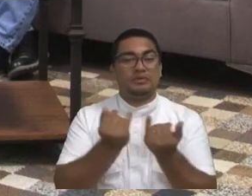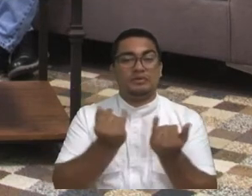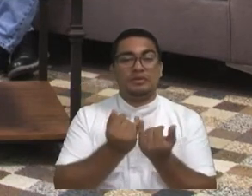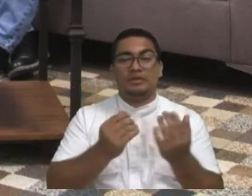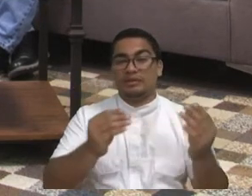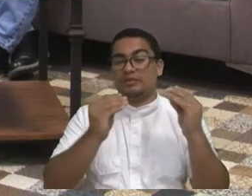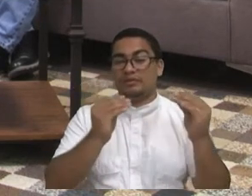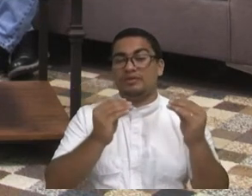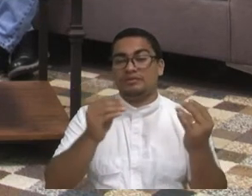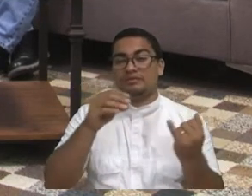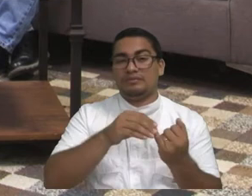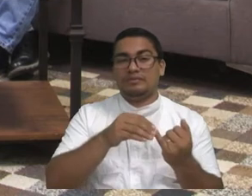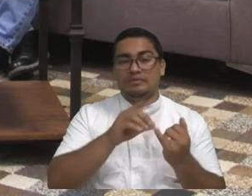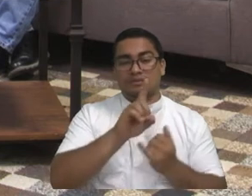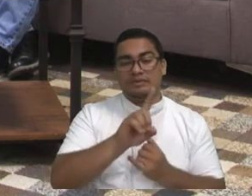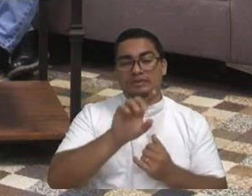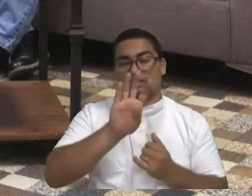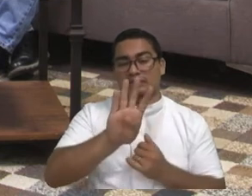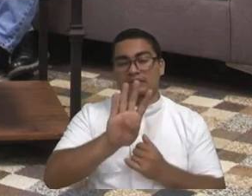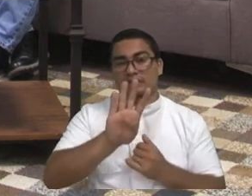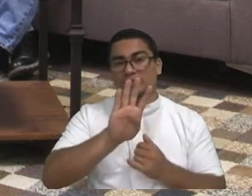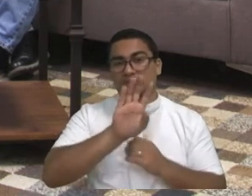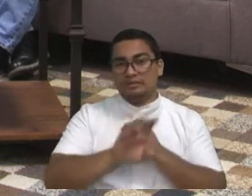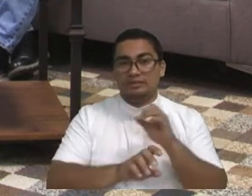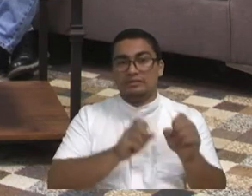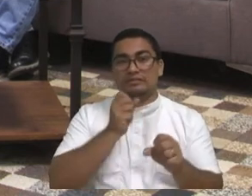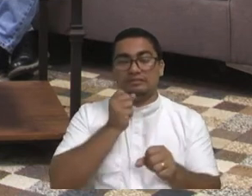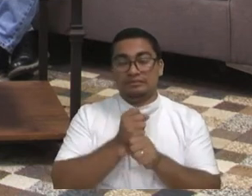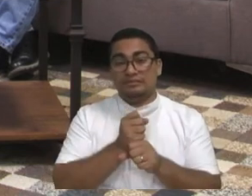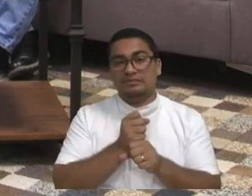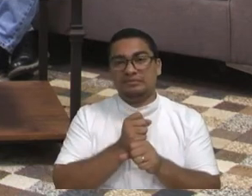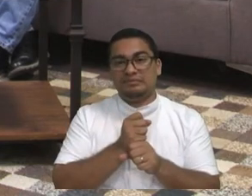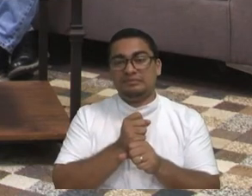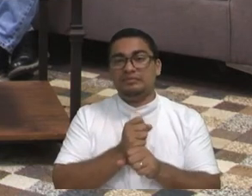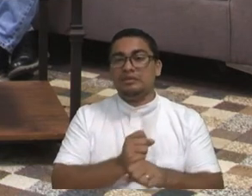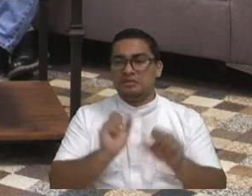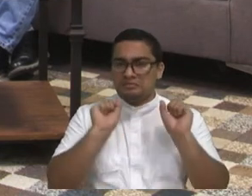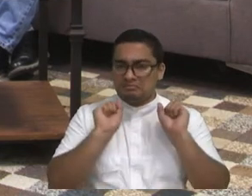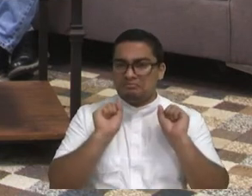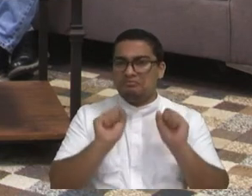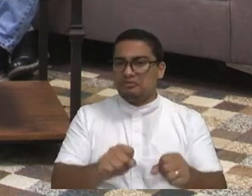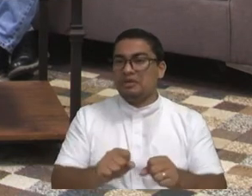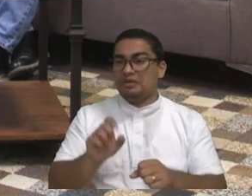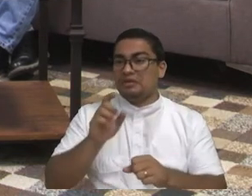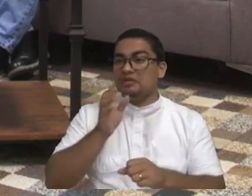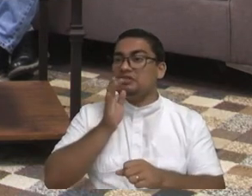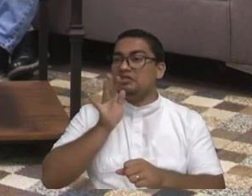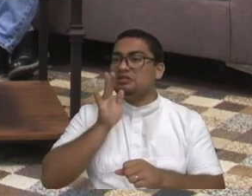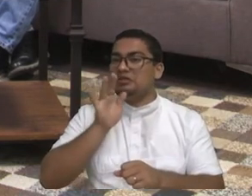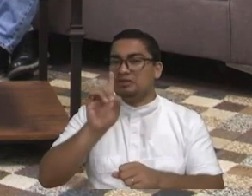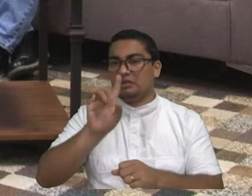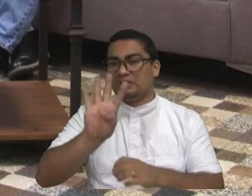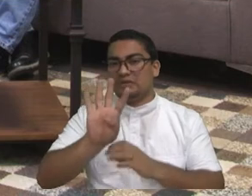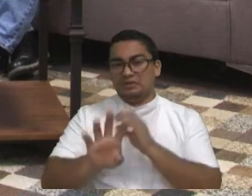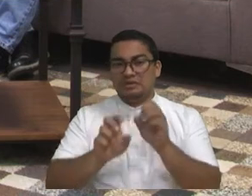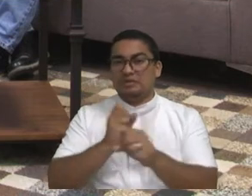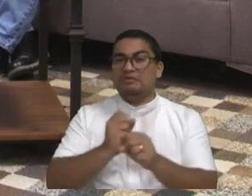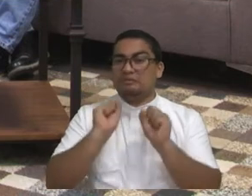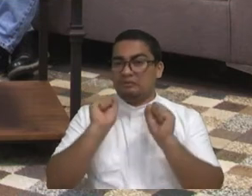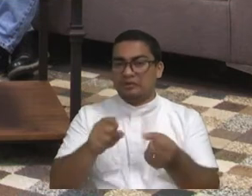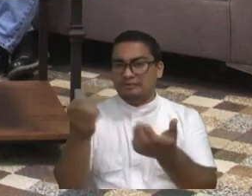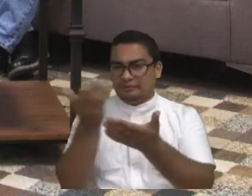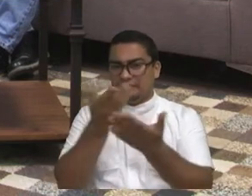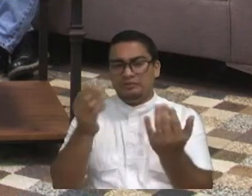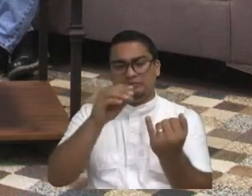los 14 años desde los 14 años ya tenés la posibilidad de estudiar una carrera técnica puede